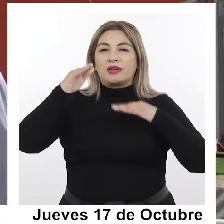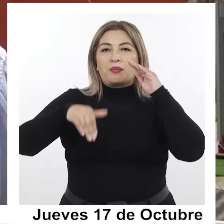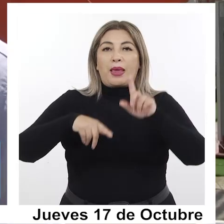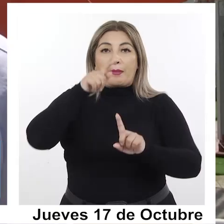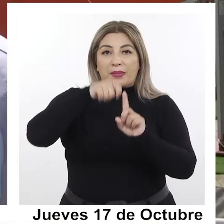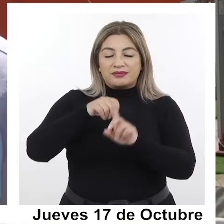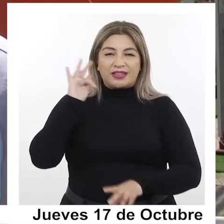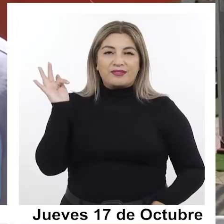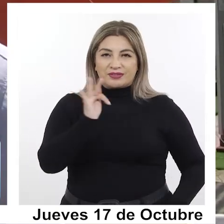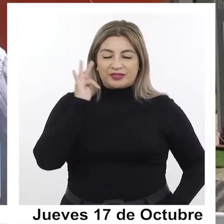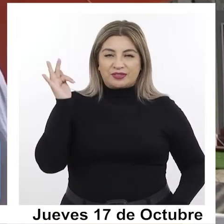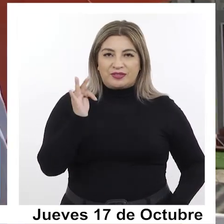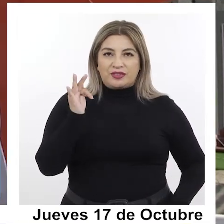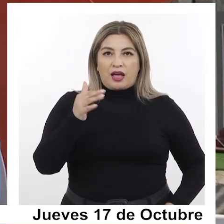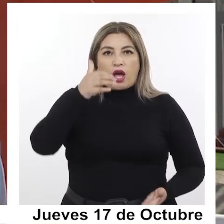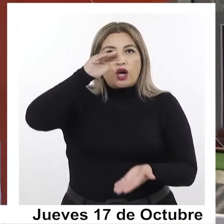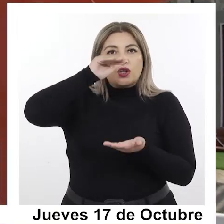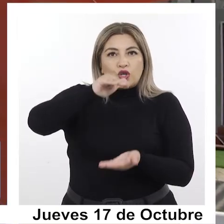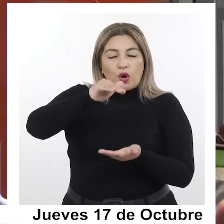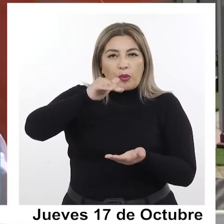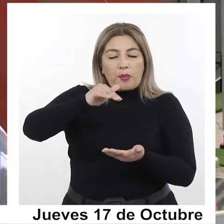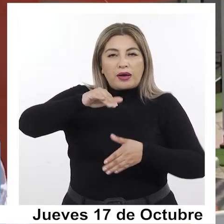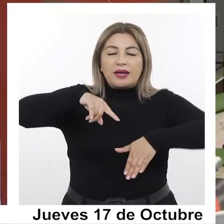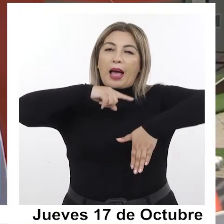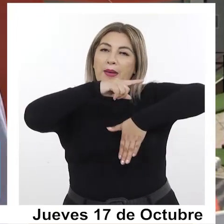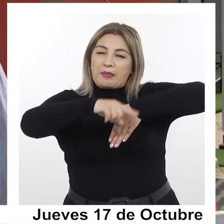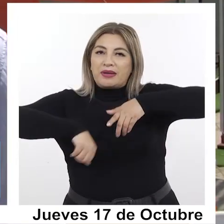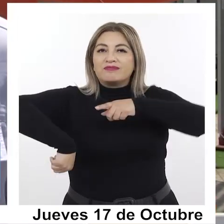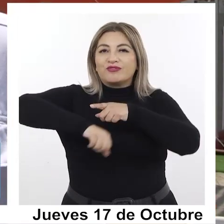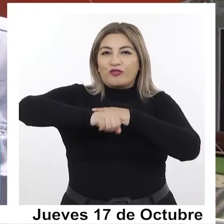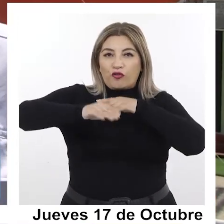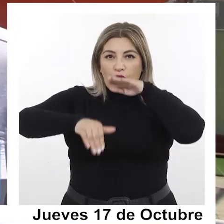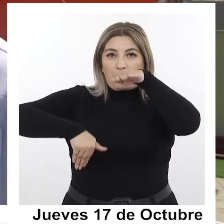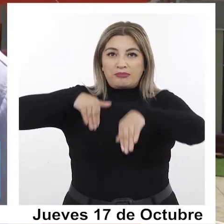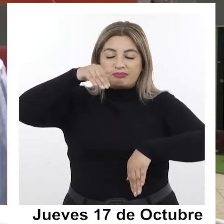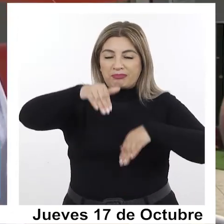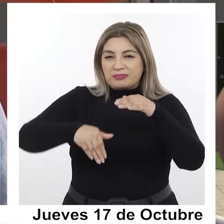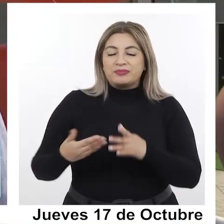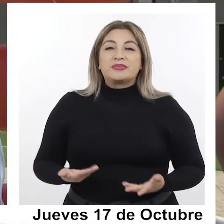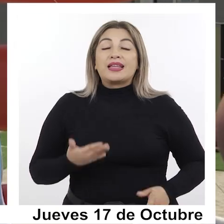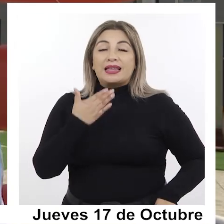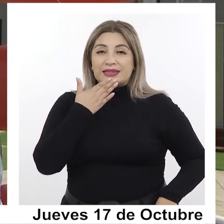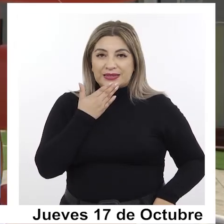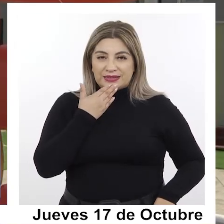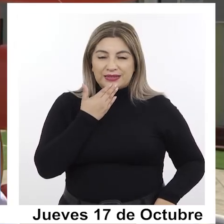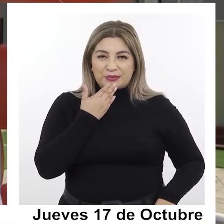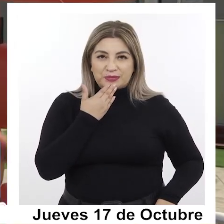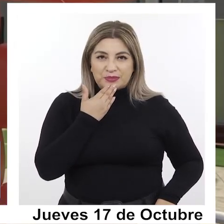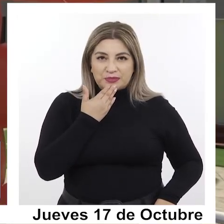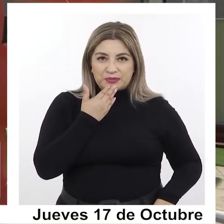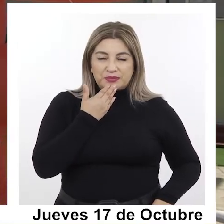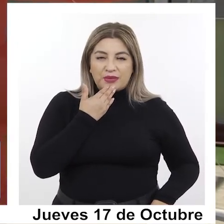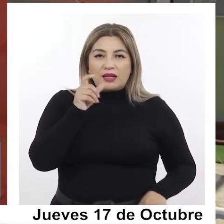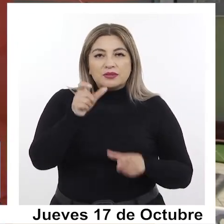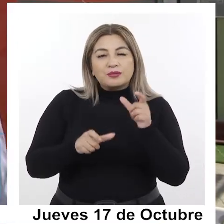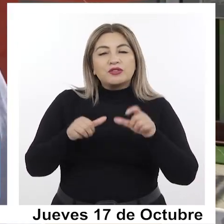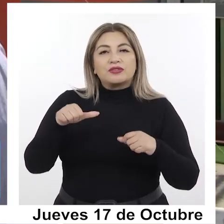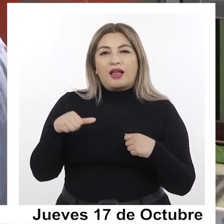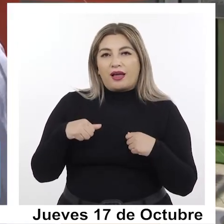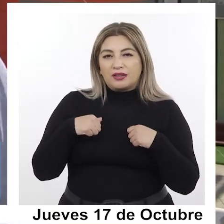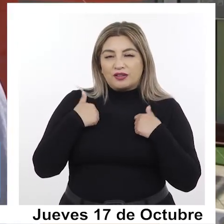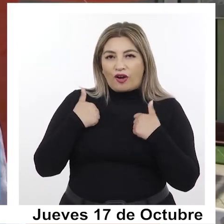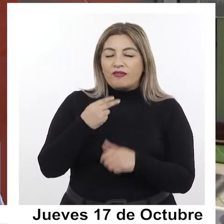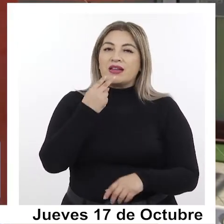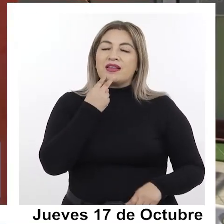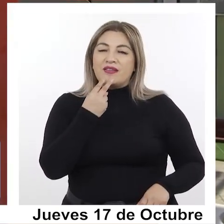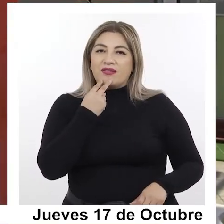febrero la Copa América de fútbol playa. Y no solamente eso, sino que eso nos permite que nuestros jóvenes puedan